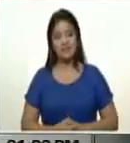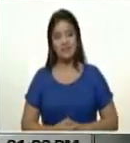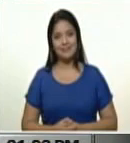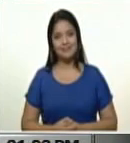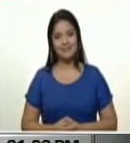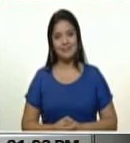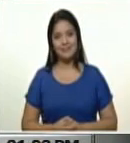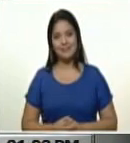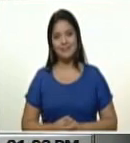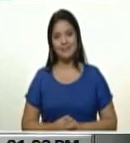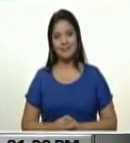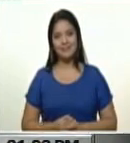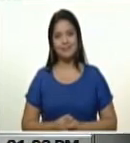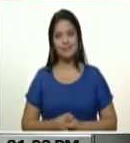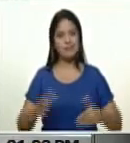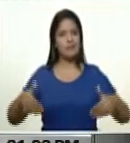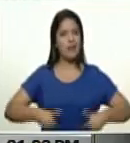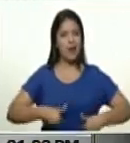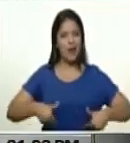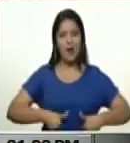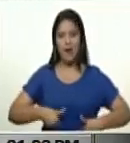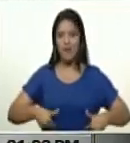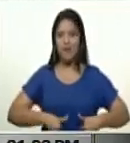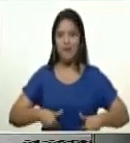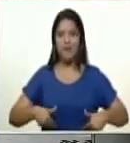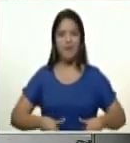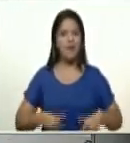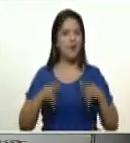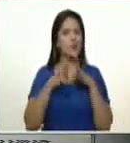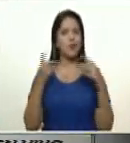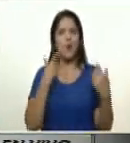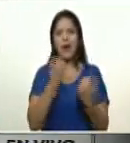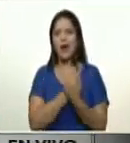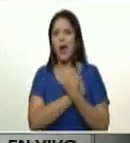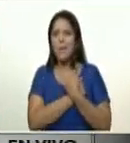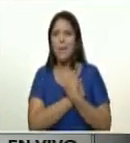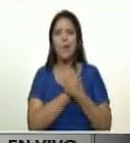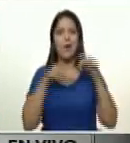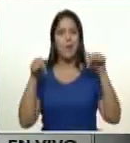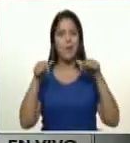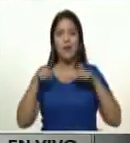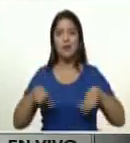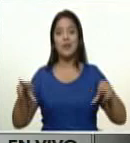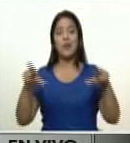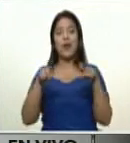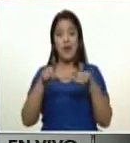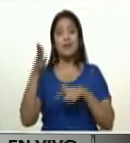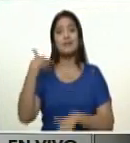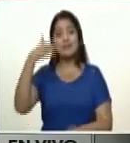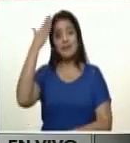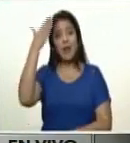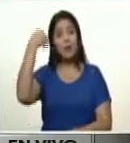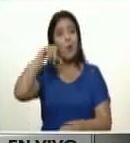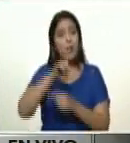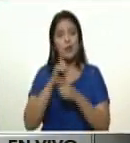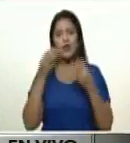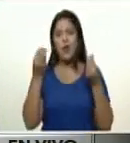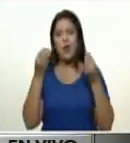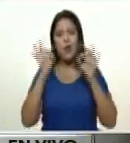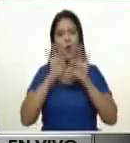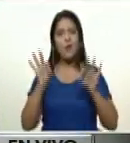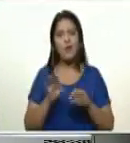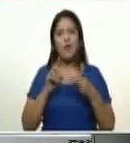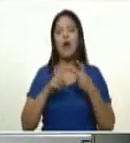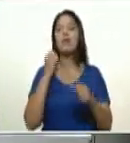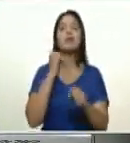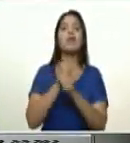en conjunción de esfuerzos de todos los que amamos esta tierra. Y sabemos que solo a través del trabajo,